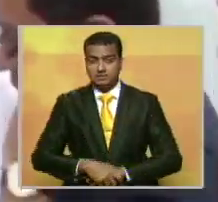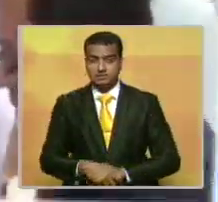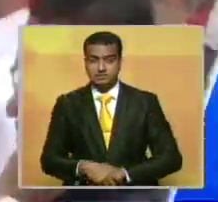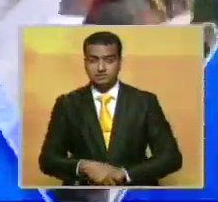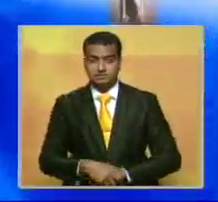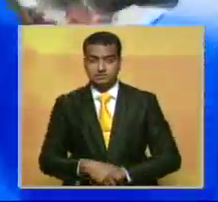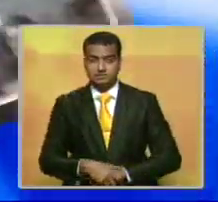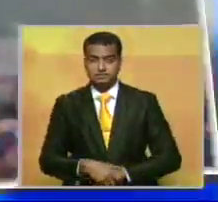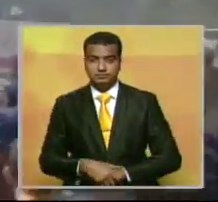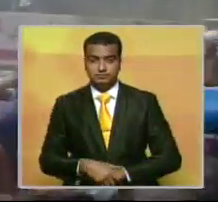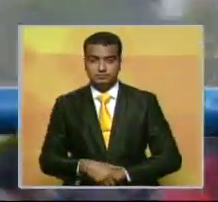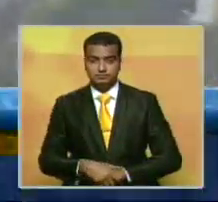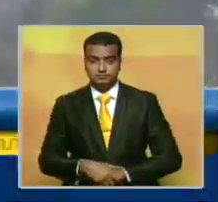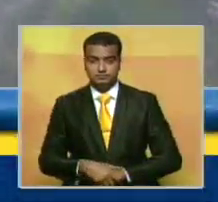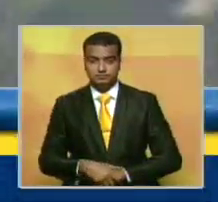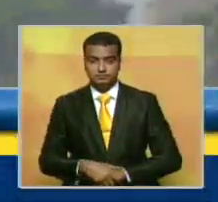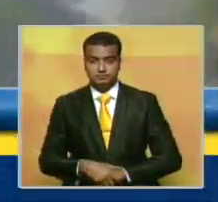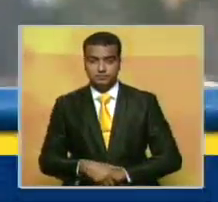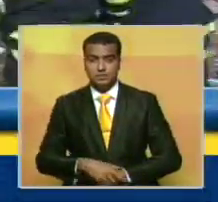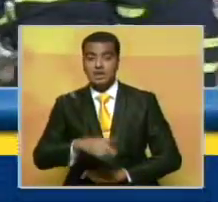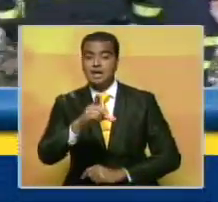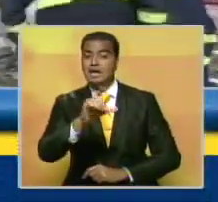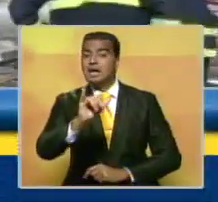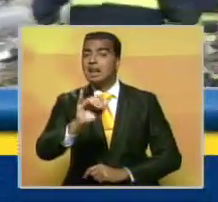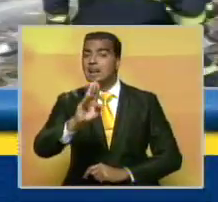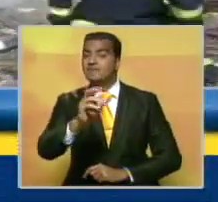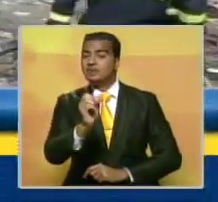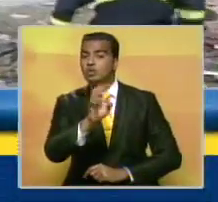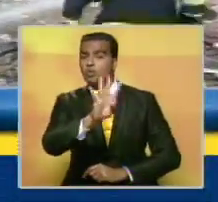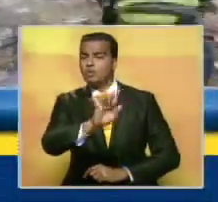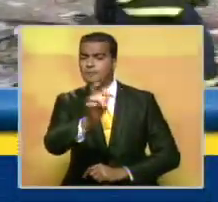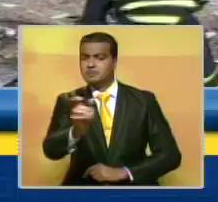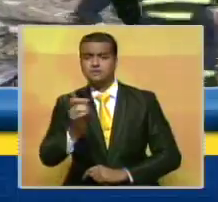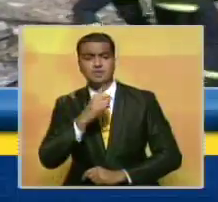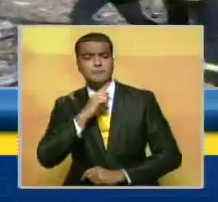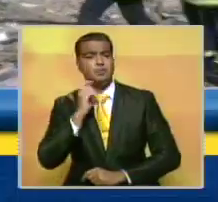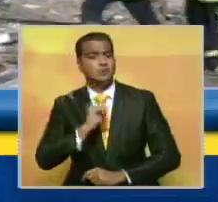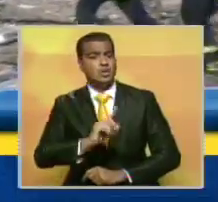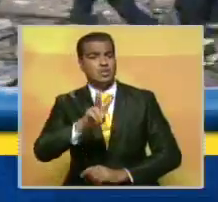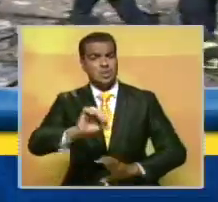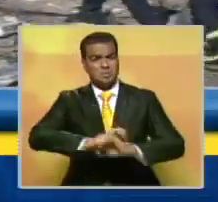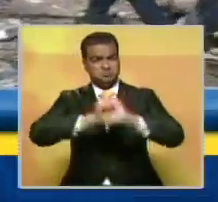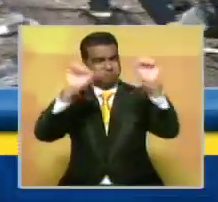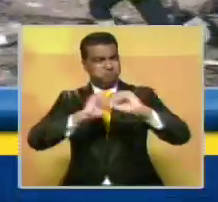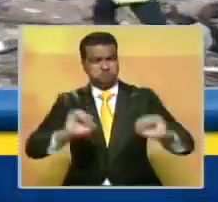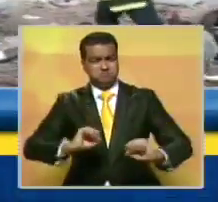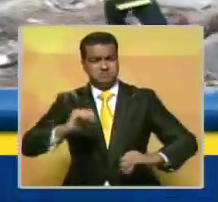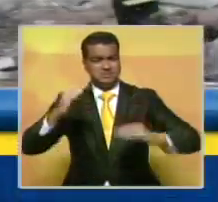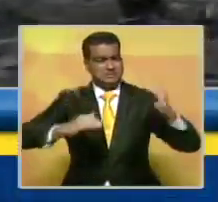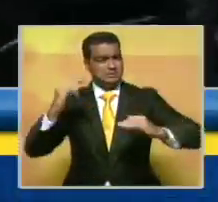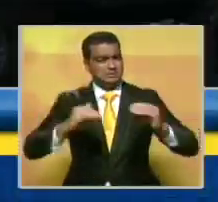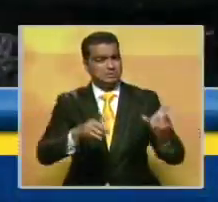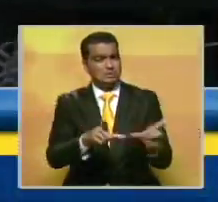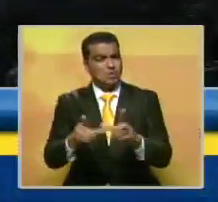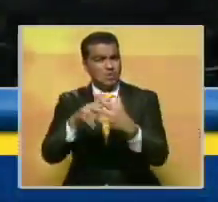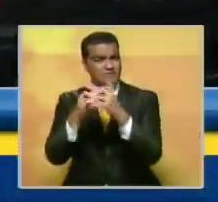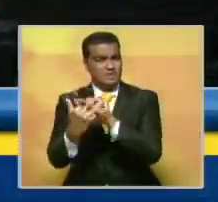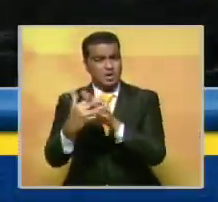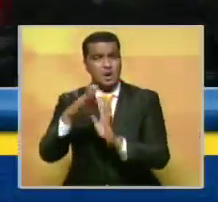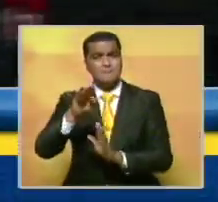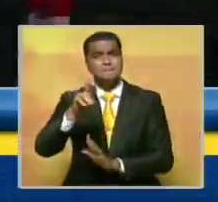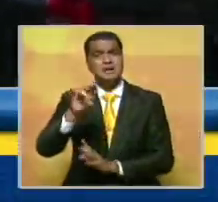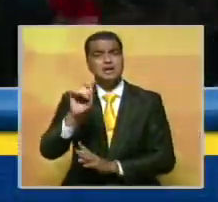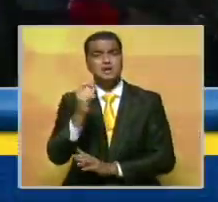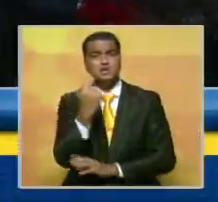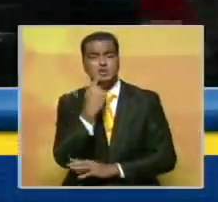accidente. En Líbano, al menos 4 personas murieron en 2 explosiones que sacudieron un suburbio del sur de Beirut.